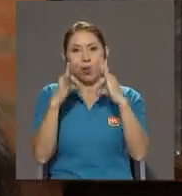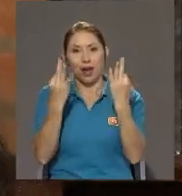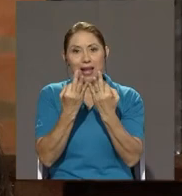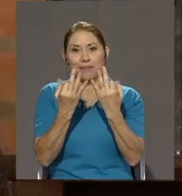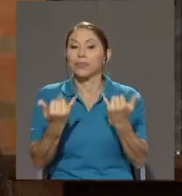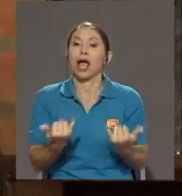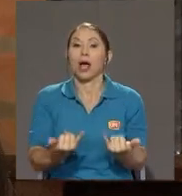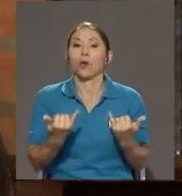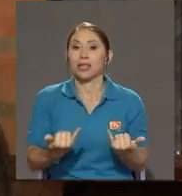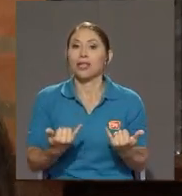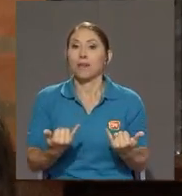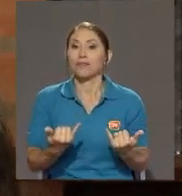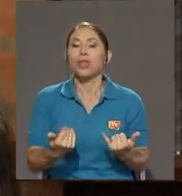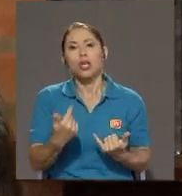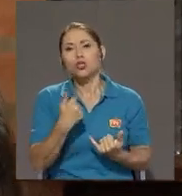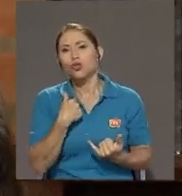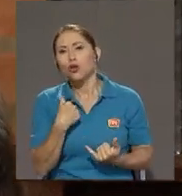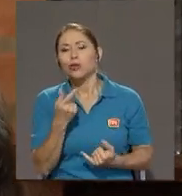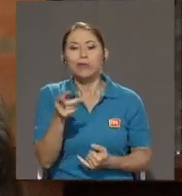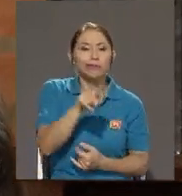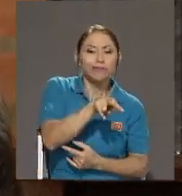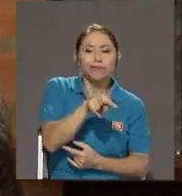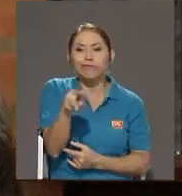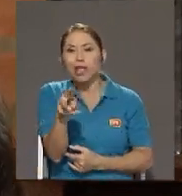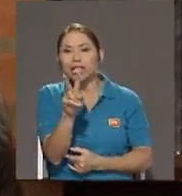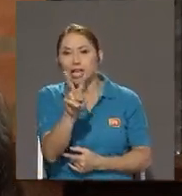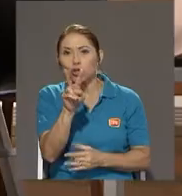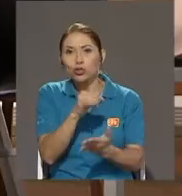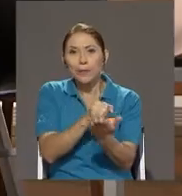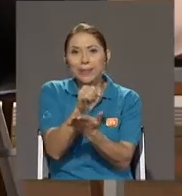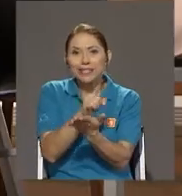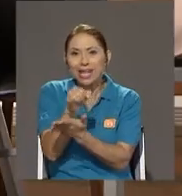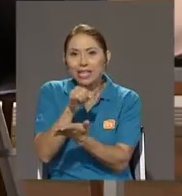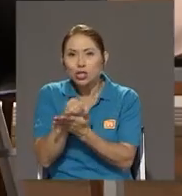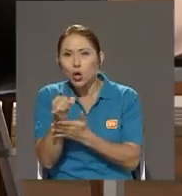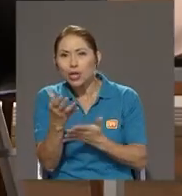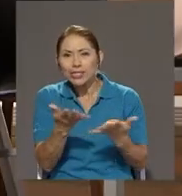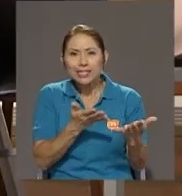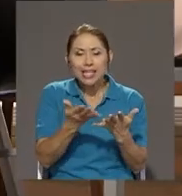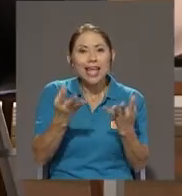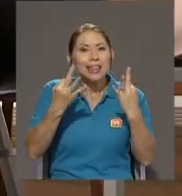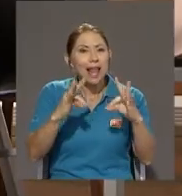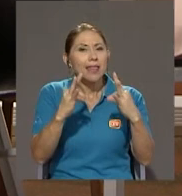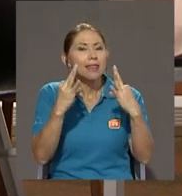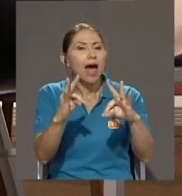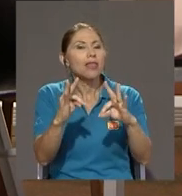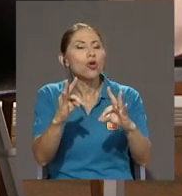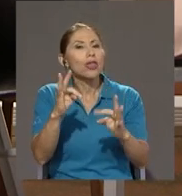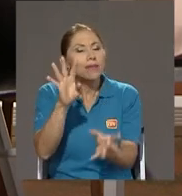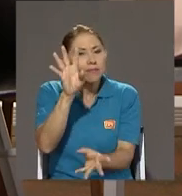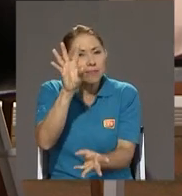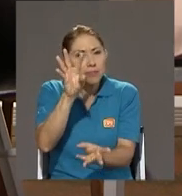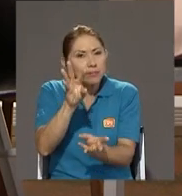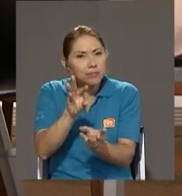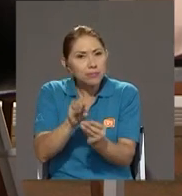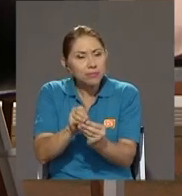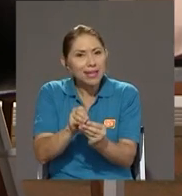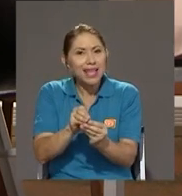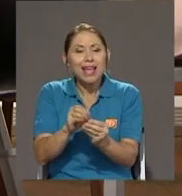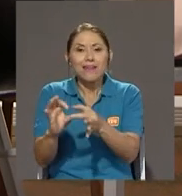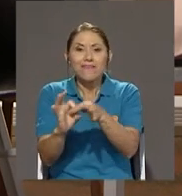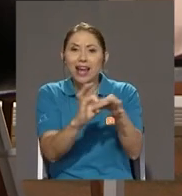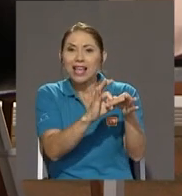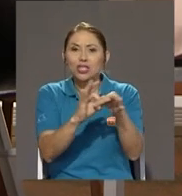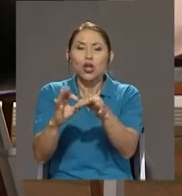ahorita estoy en medio de esas dos investigaciones intentando cuantificar esas relaciones impropias